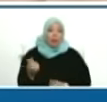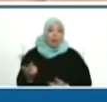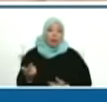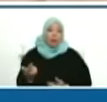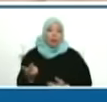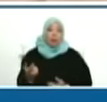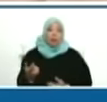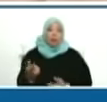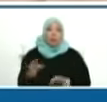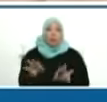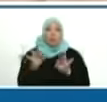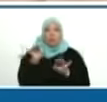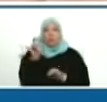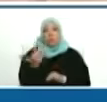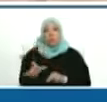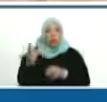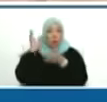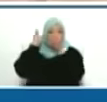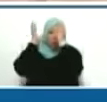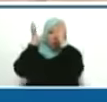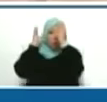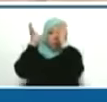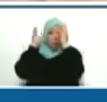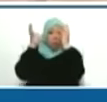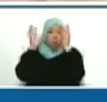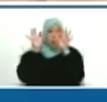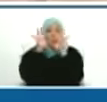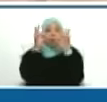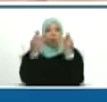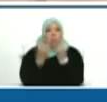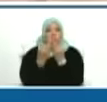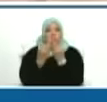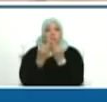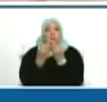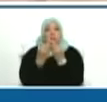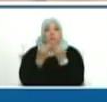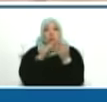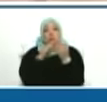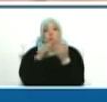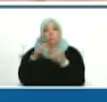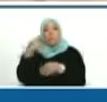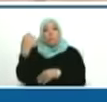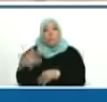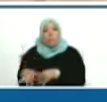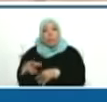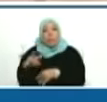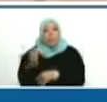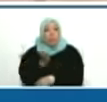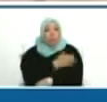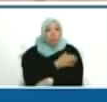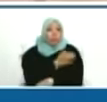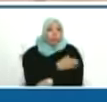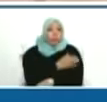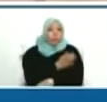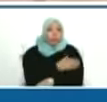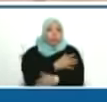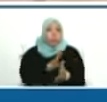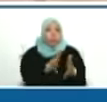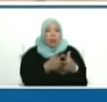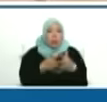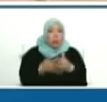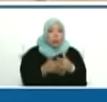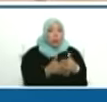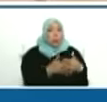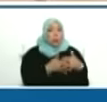Y particularmente el señor Milei viene de la mano de los sectores más extremistas de los Estados Unidos de